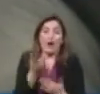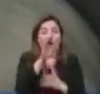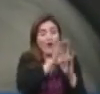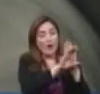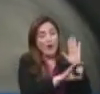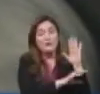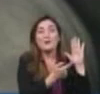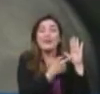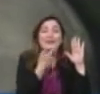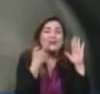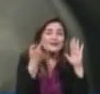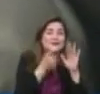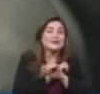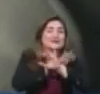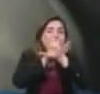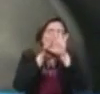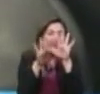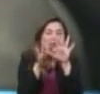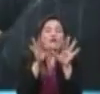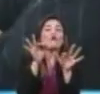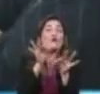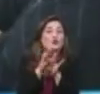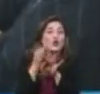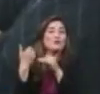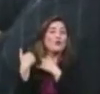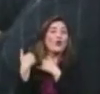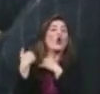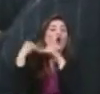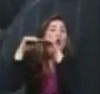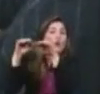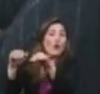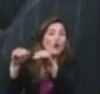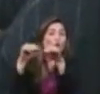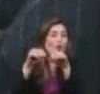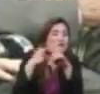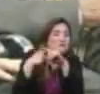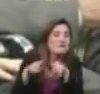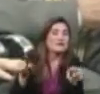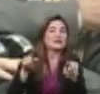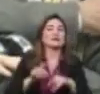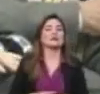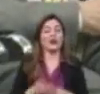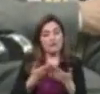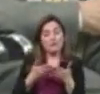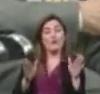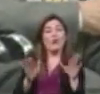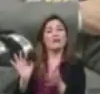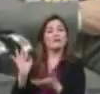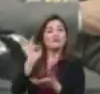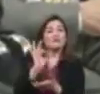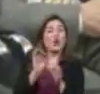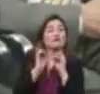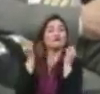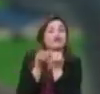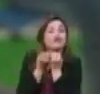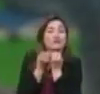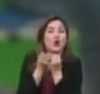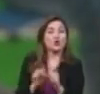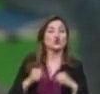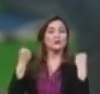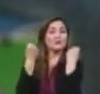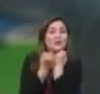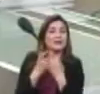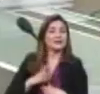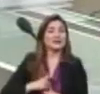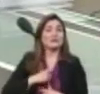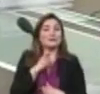Constitución prevé una división de funciones. El Consejo Transitorio abrió las puertas para que los representantes de organizaciones de la sociedad civil,